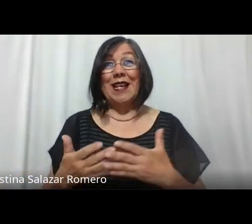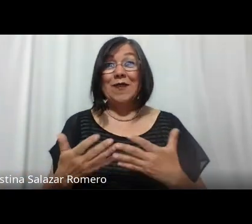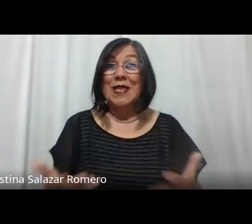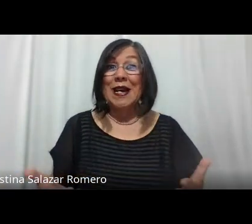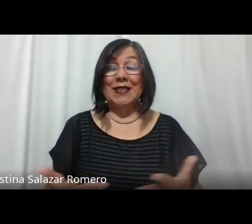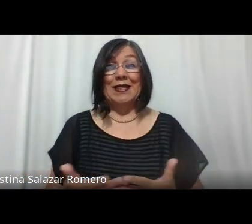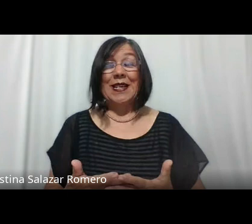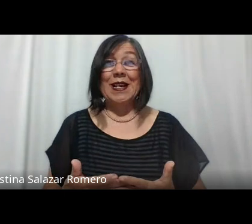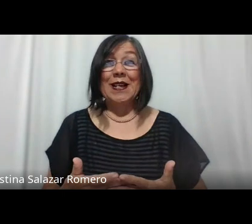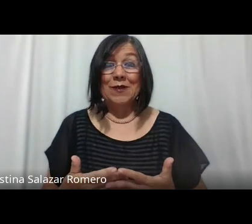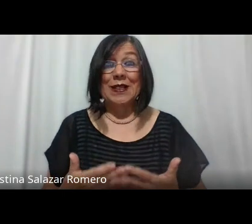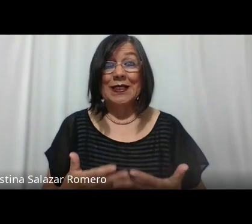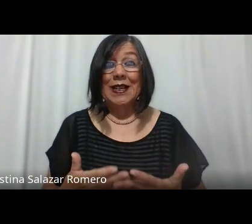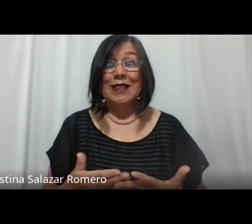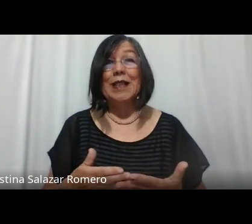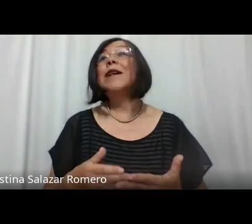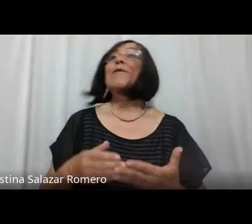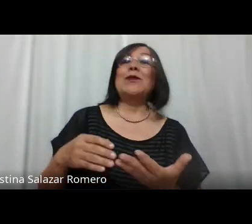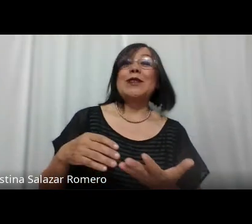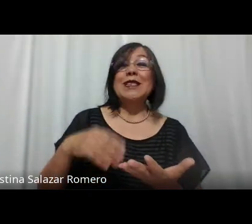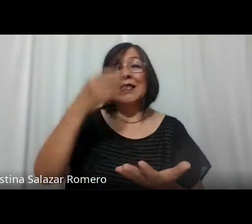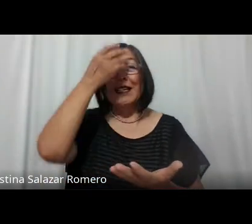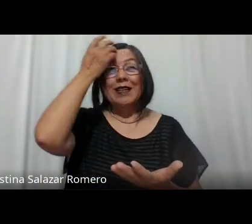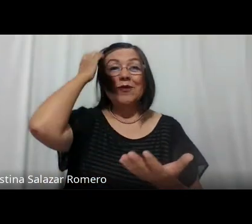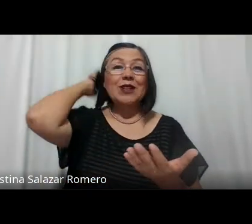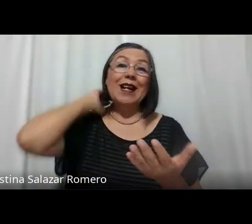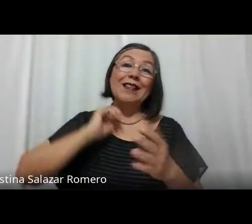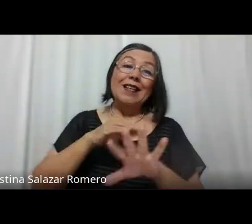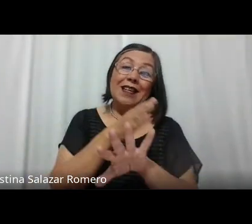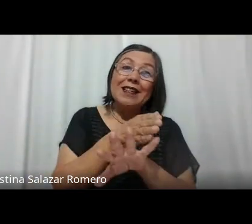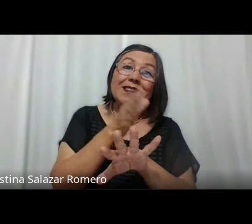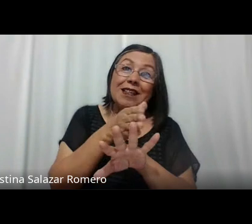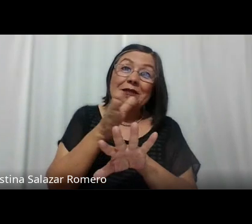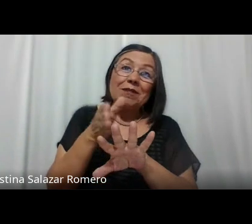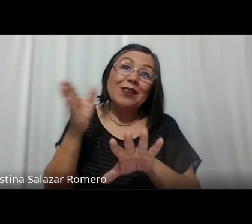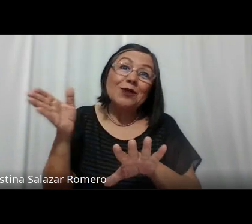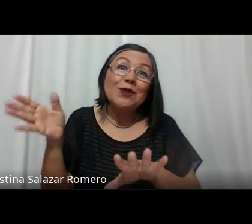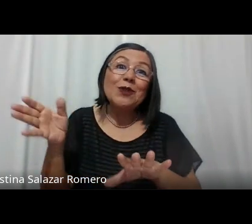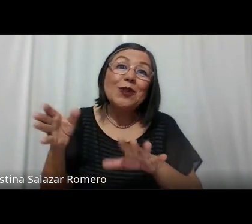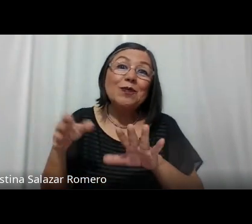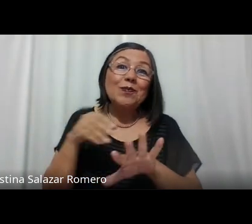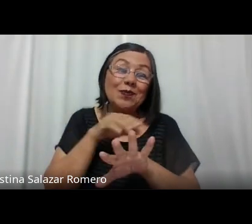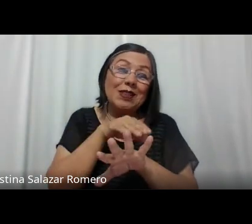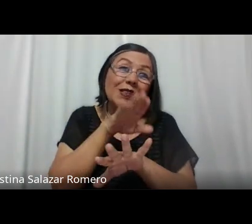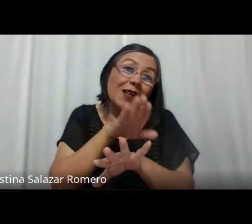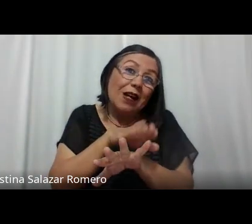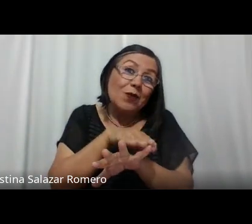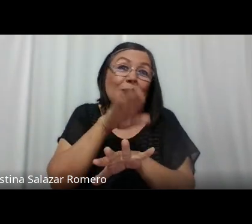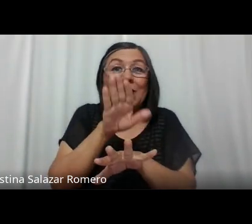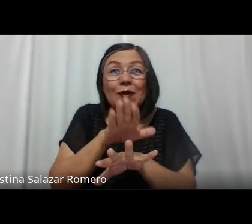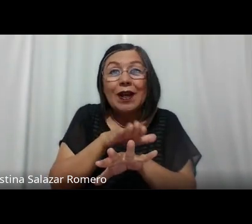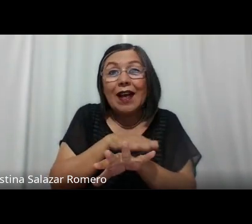que sería lo ideal, que sería lo interesante, pues ustedes tendrían que cursar varios cursos, ¿sí?